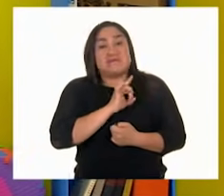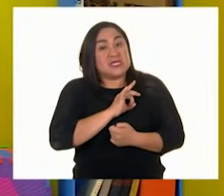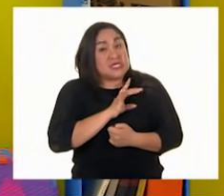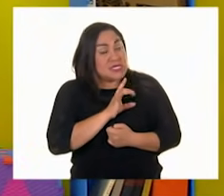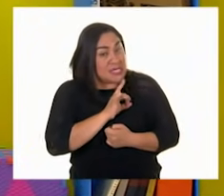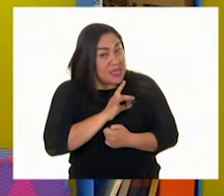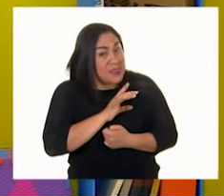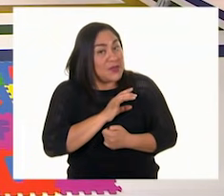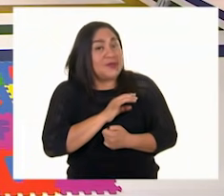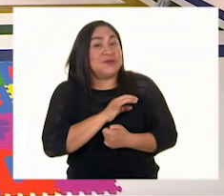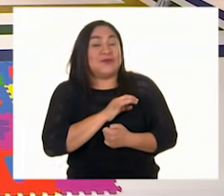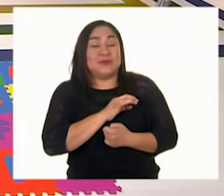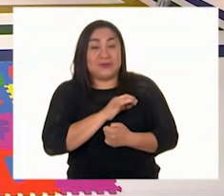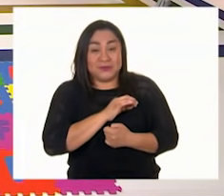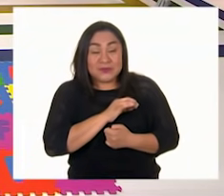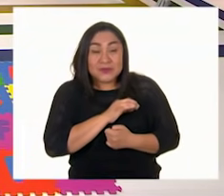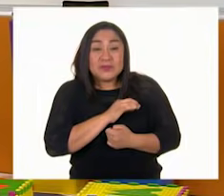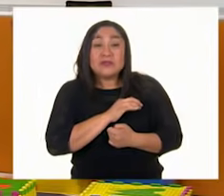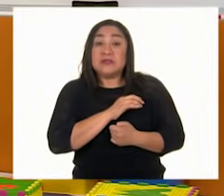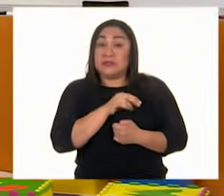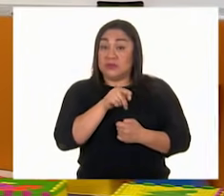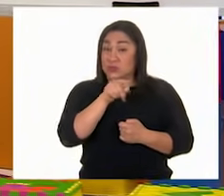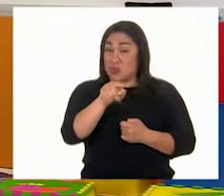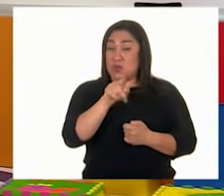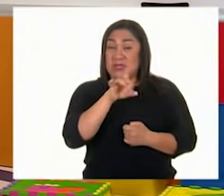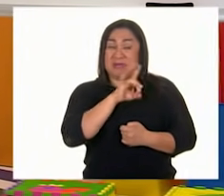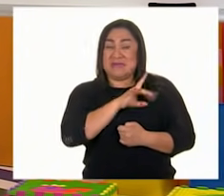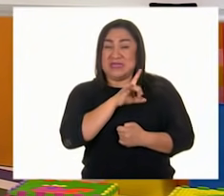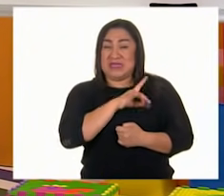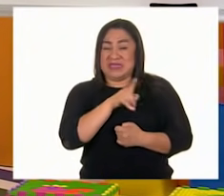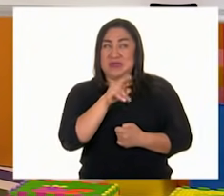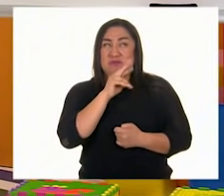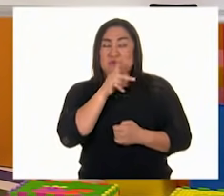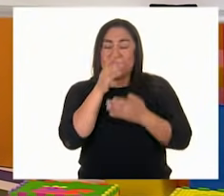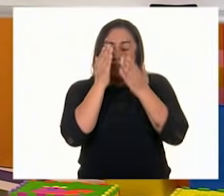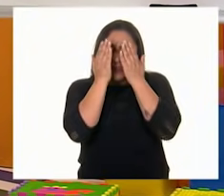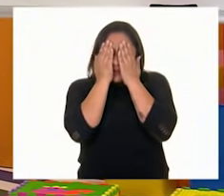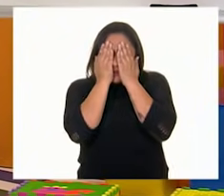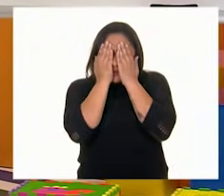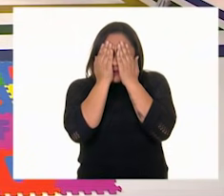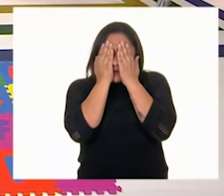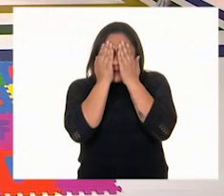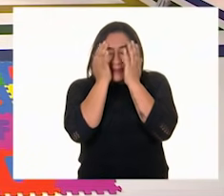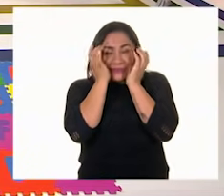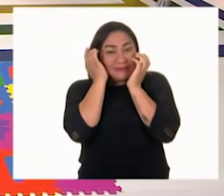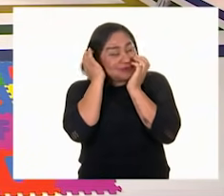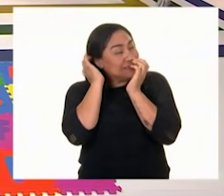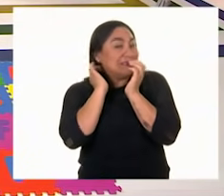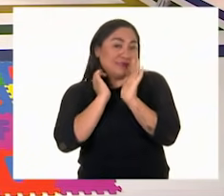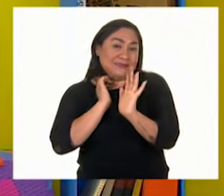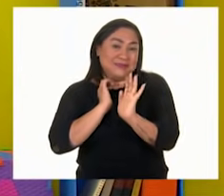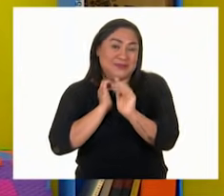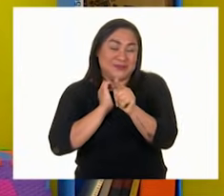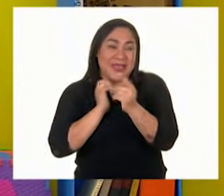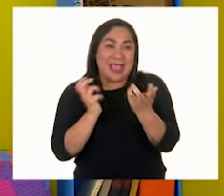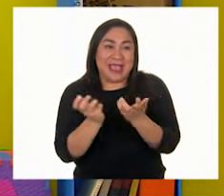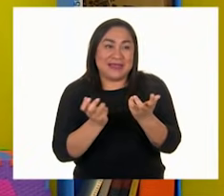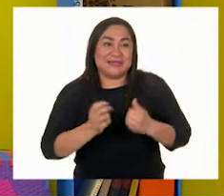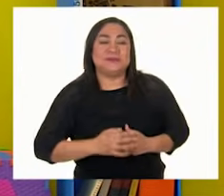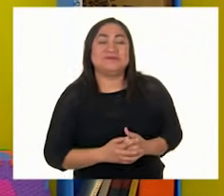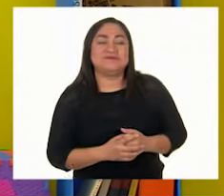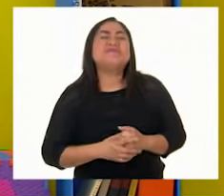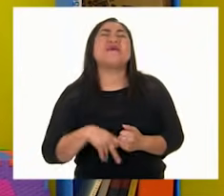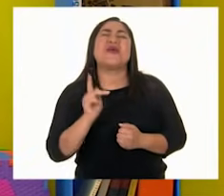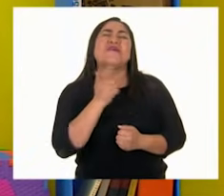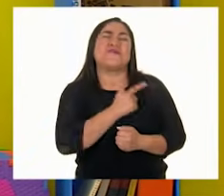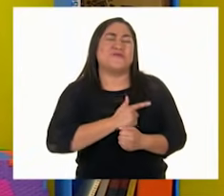entonces, pues si tienen miedo, tápense los ojos, así vayan viendo el video, ¿no? Les va a